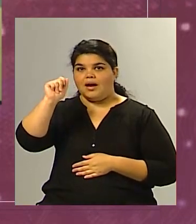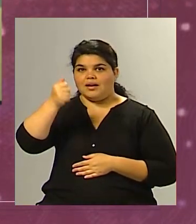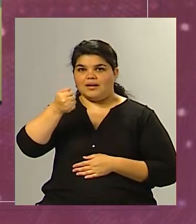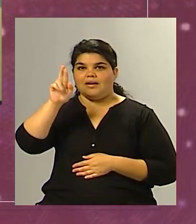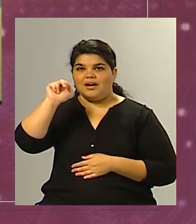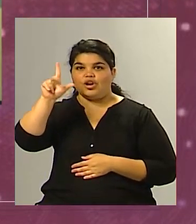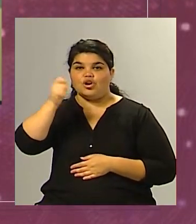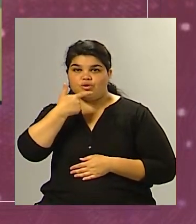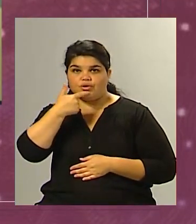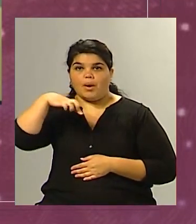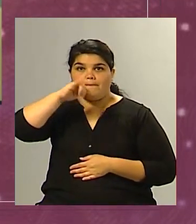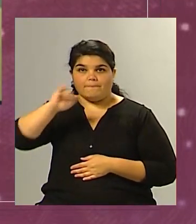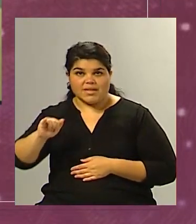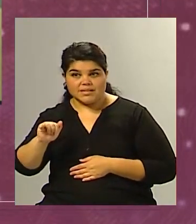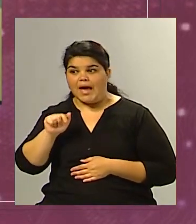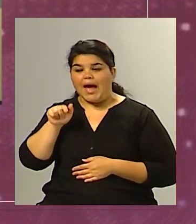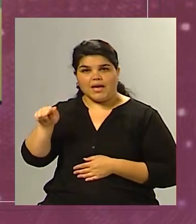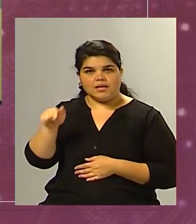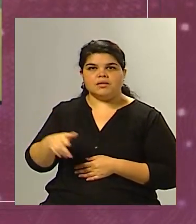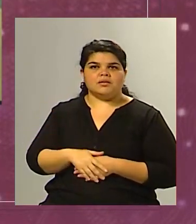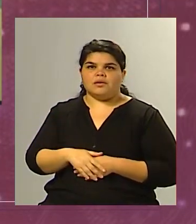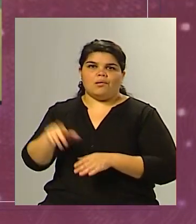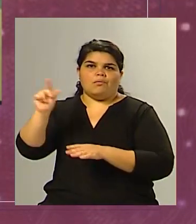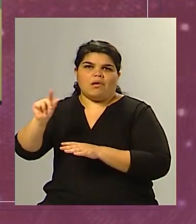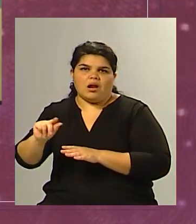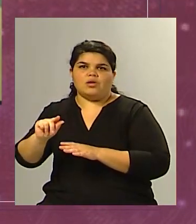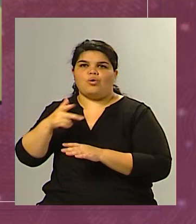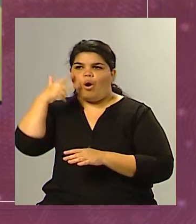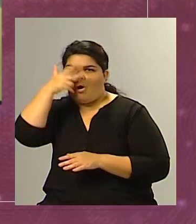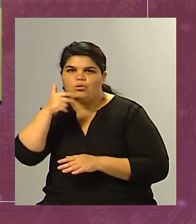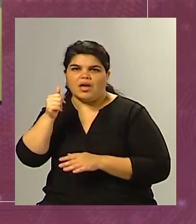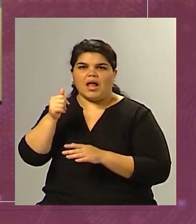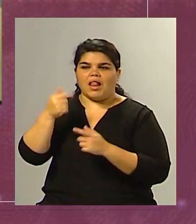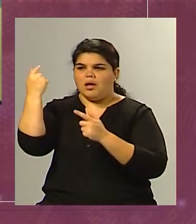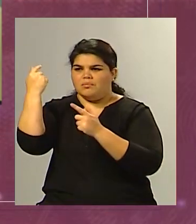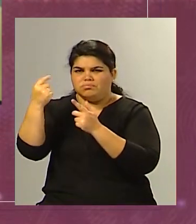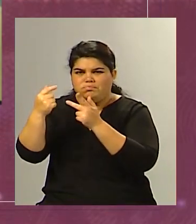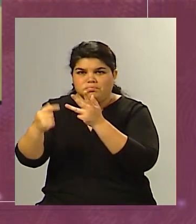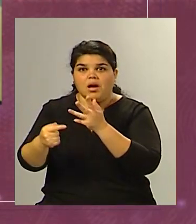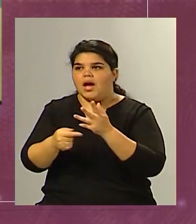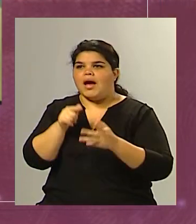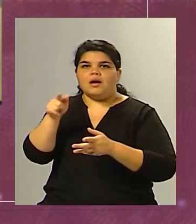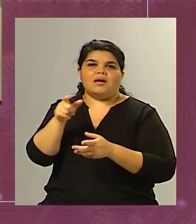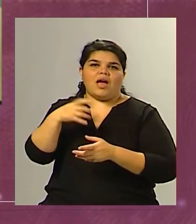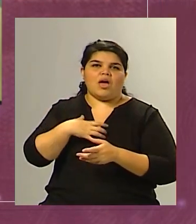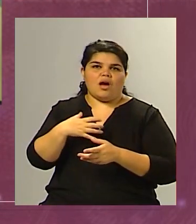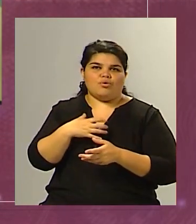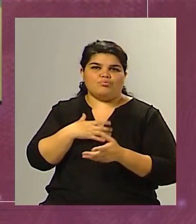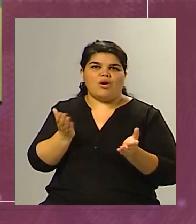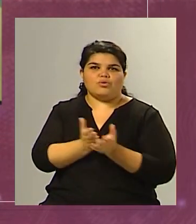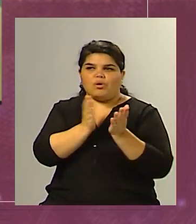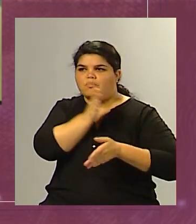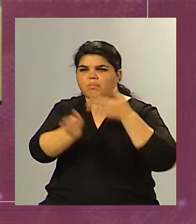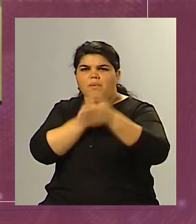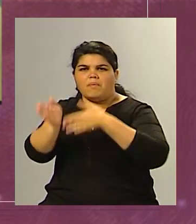te salen más barato, tenés mayor cantidad de hoteles que reciben estudiantes. Claro. Y entonces vos tenés el importe de